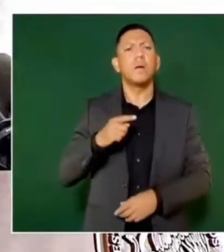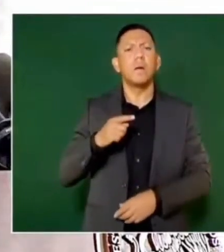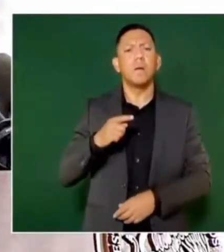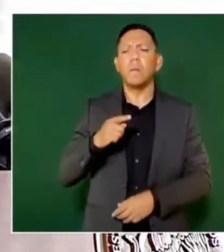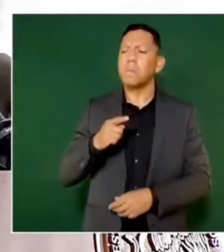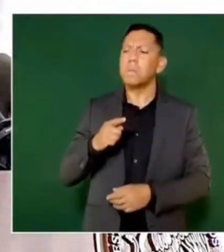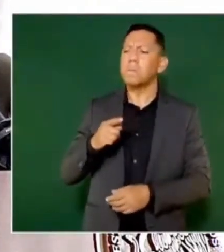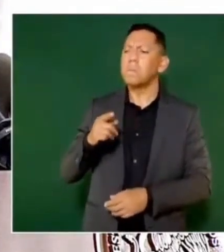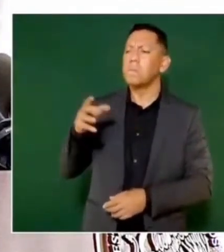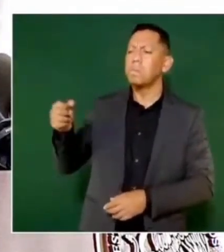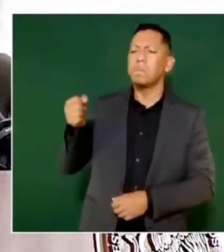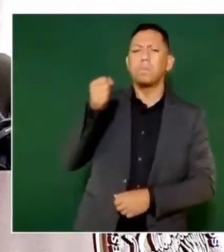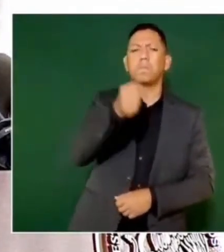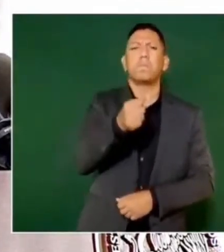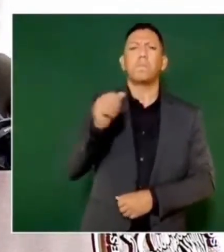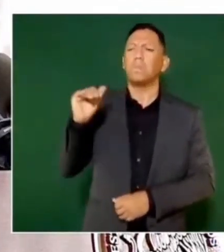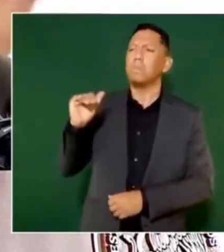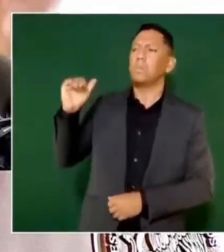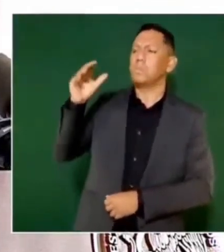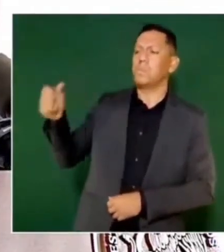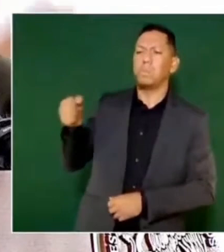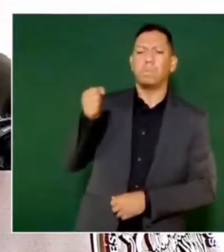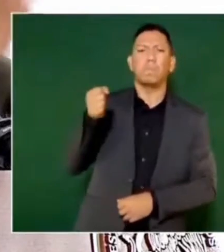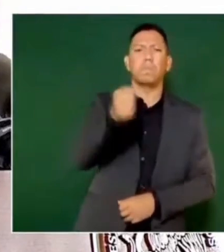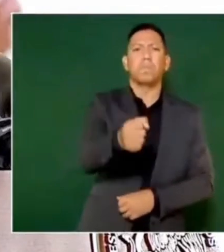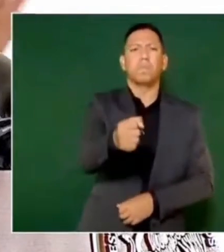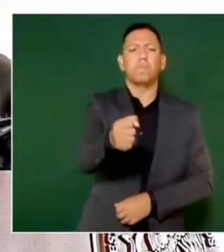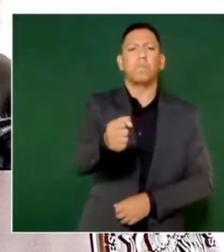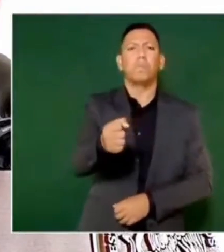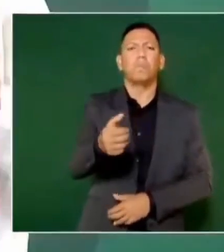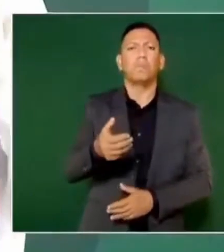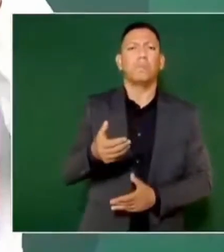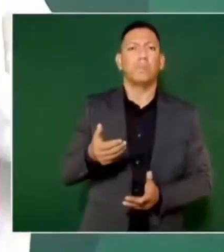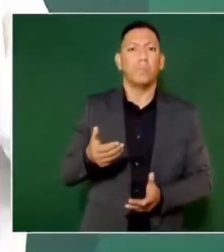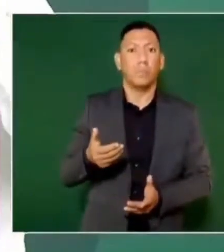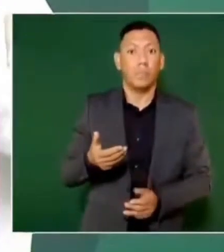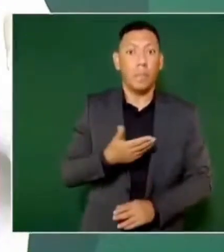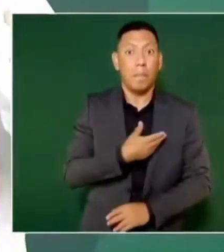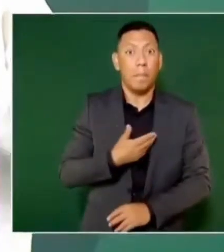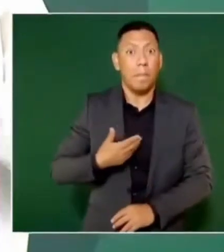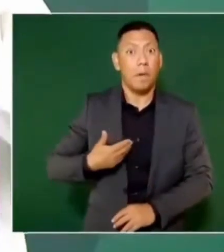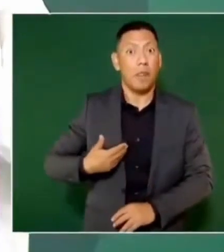de arriba. El presidente ponía